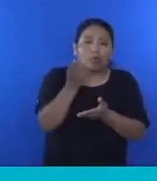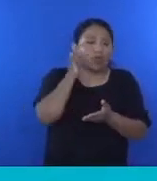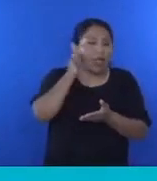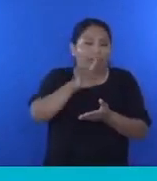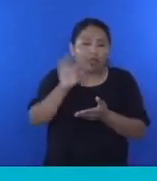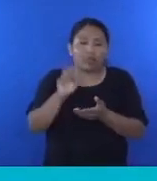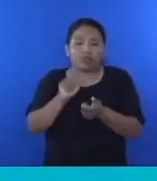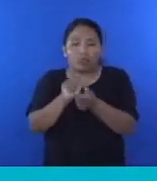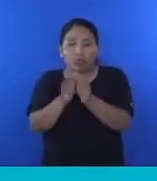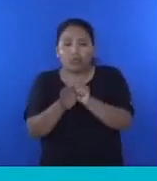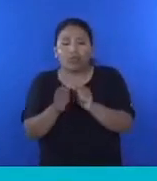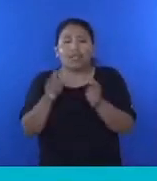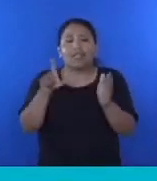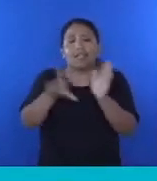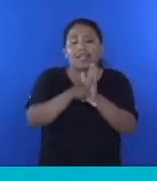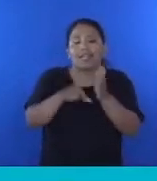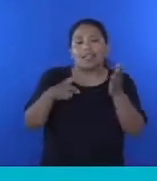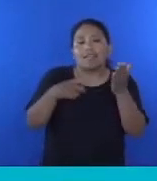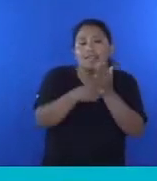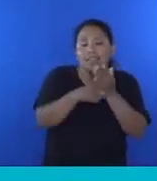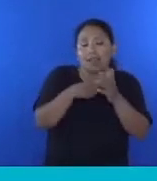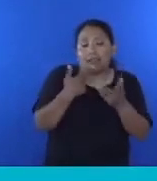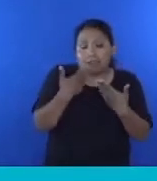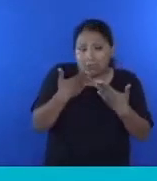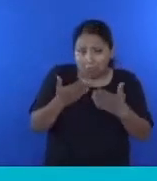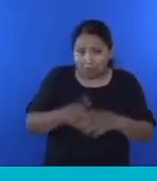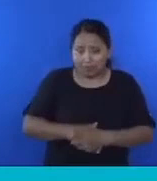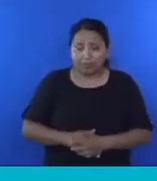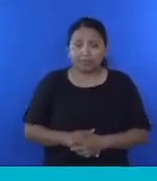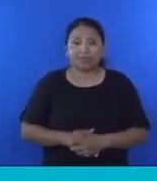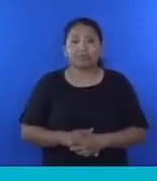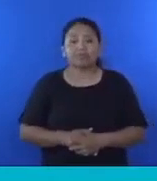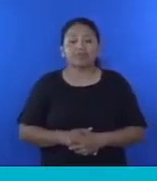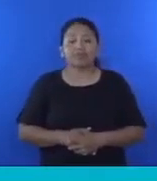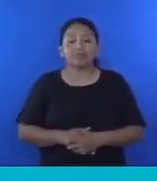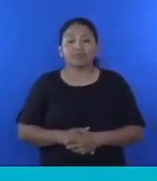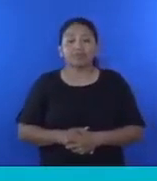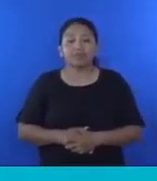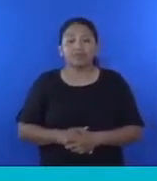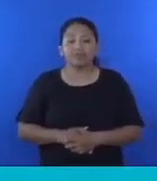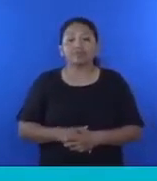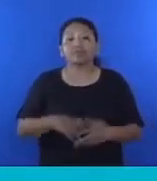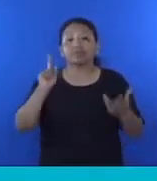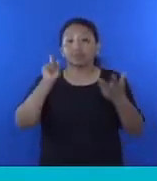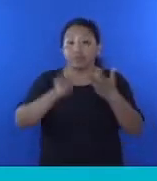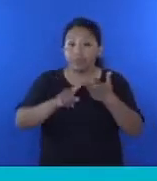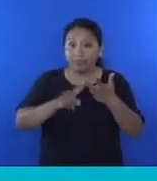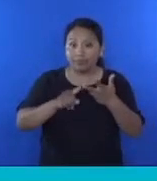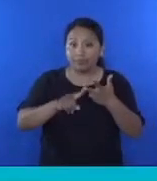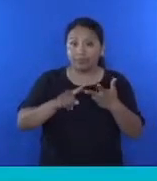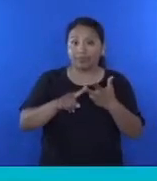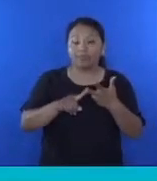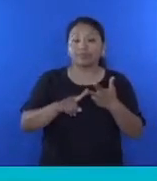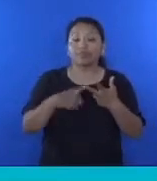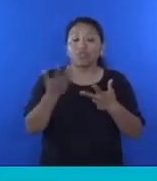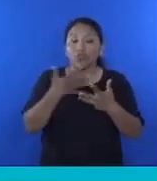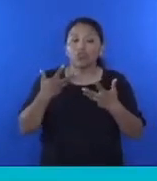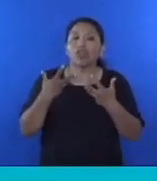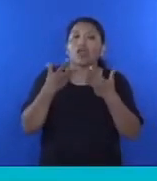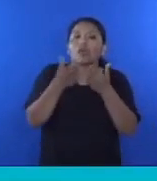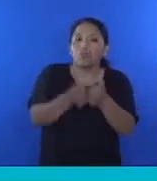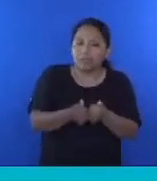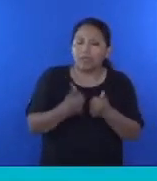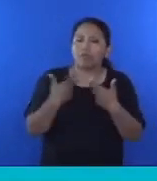ley, modificación de la ley fiscal e impositiva, que se puede hacer perfectamente. Y la tercera cuestión por las cuales